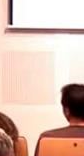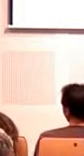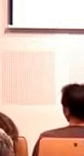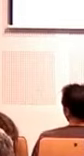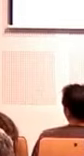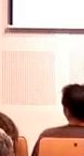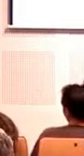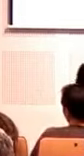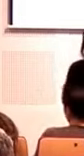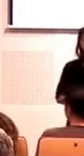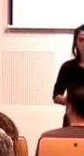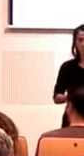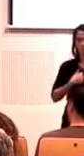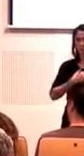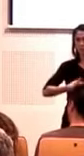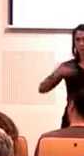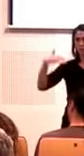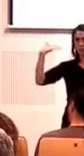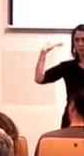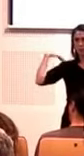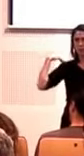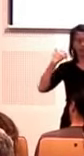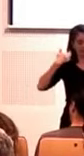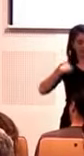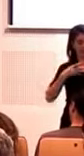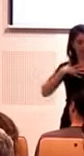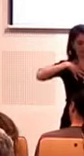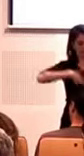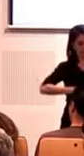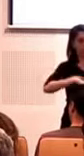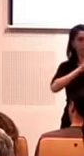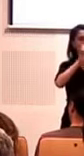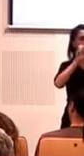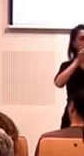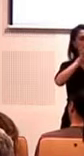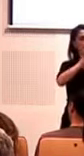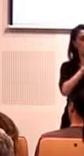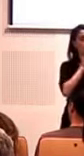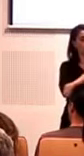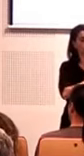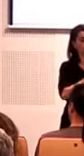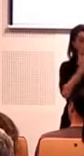siendo seropositiva, hace 3 años cogí el cáncer de mama.